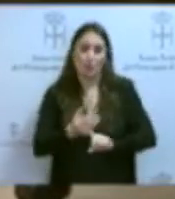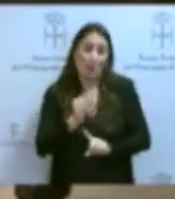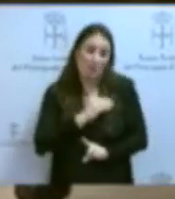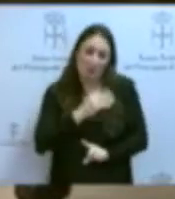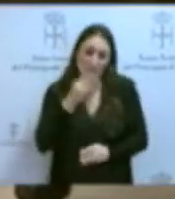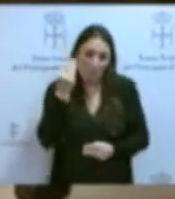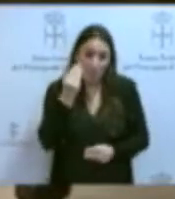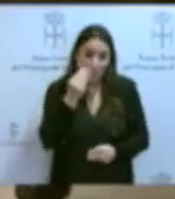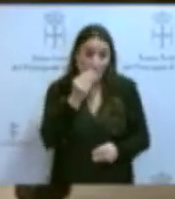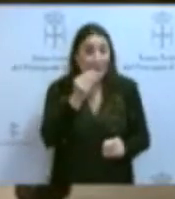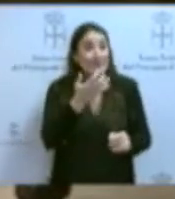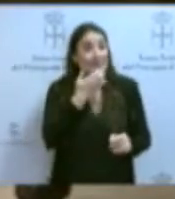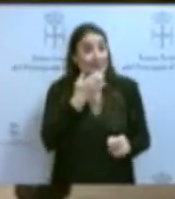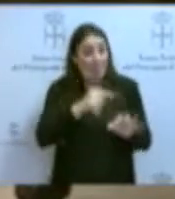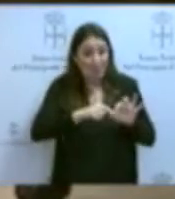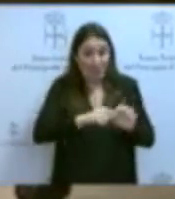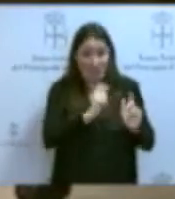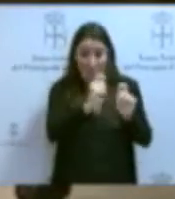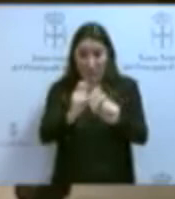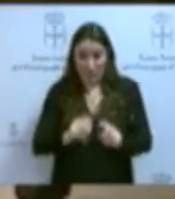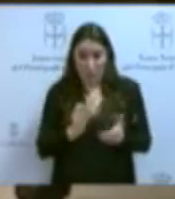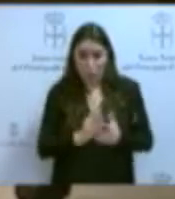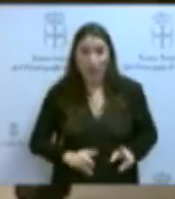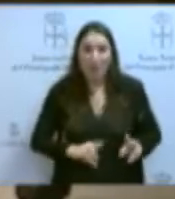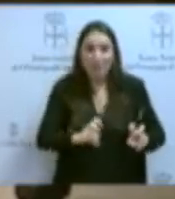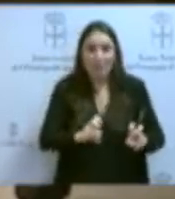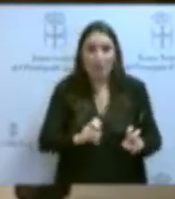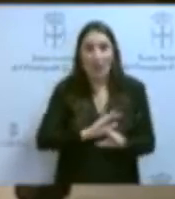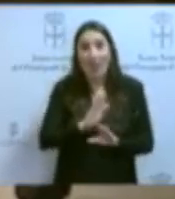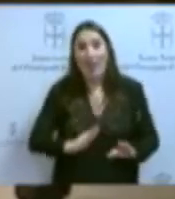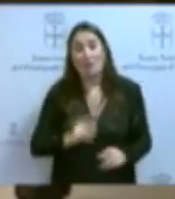capaces de asignar plazas al inicio de un curso no van a ser capaces de lanzar un Sputnik presupuestario. Muchas gracias.